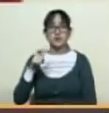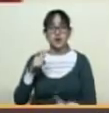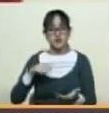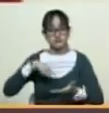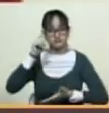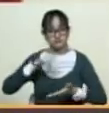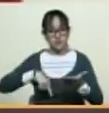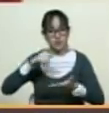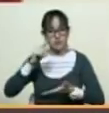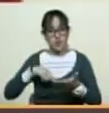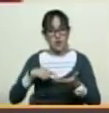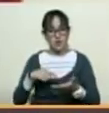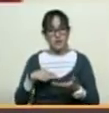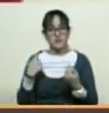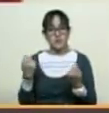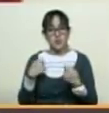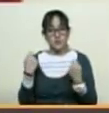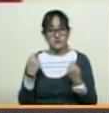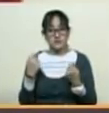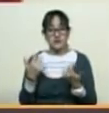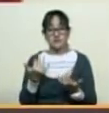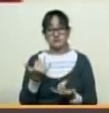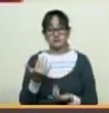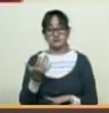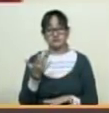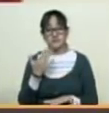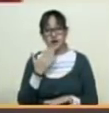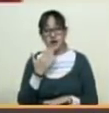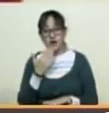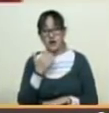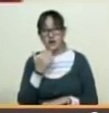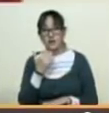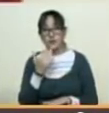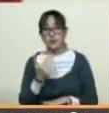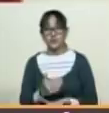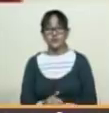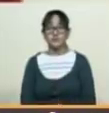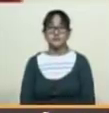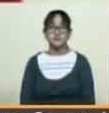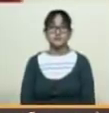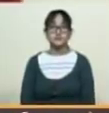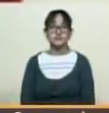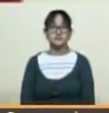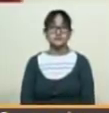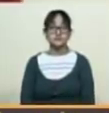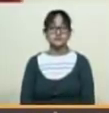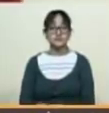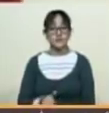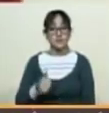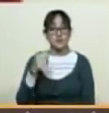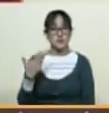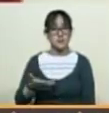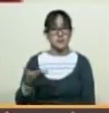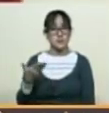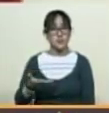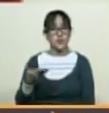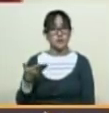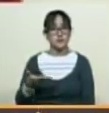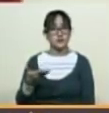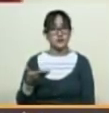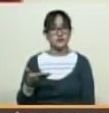contratando publicidad de caer en alguna de estas prohibiciones expresas. Además, la más importante que han